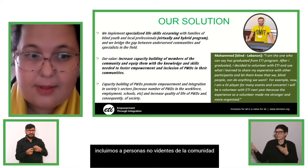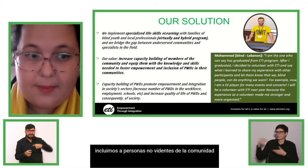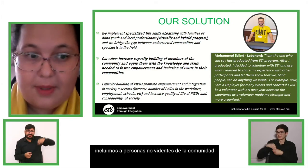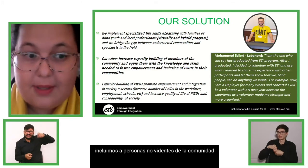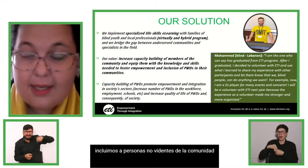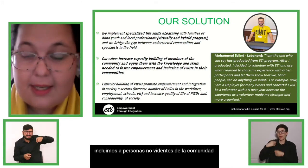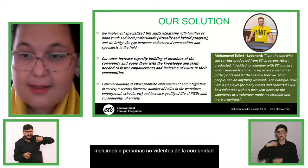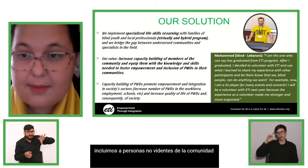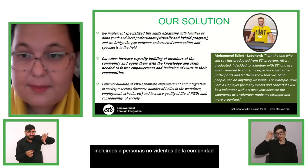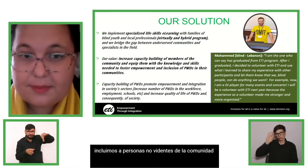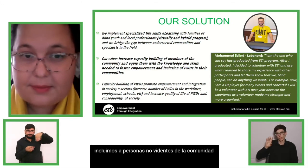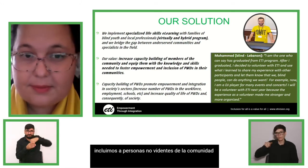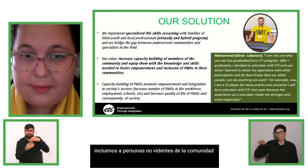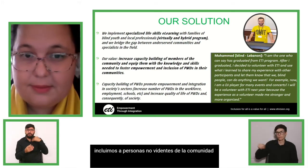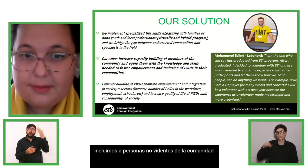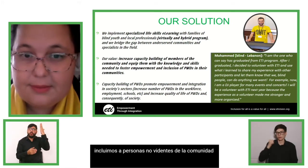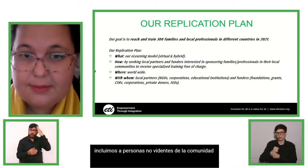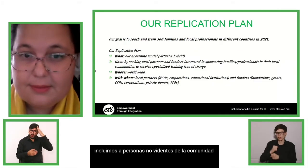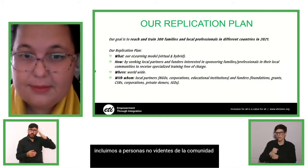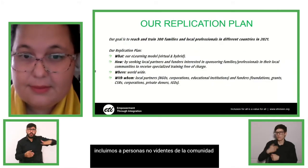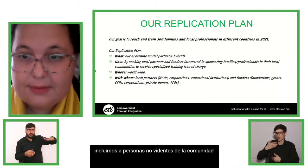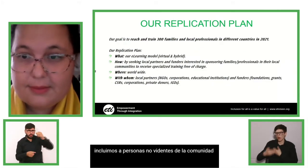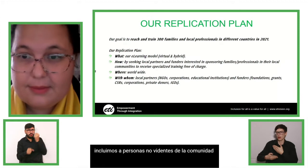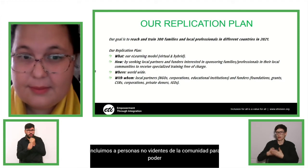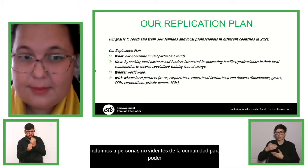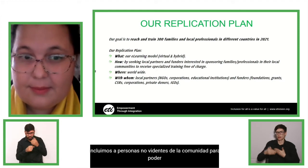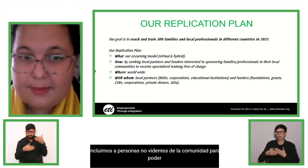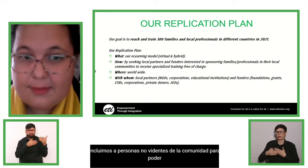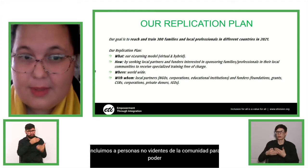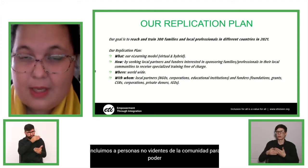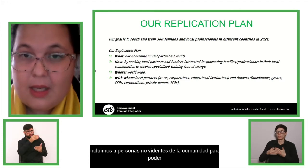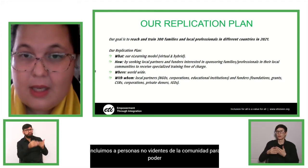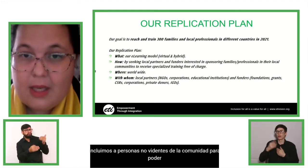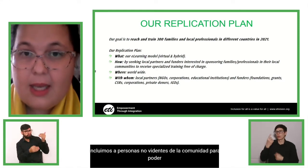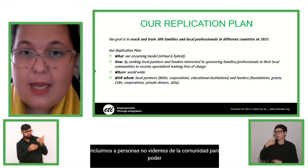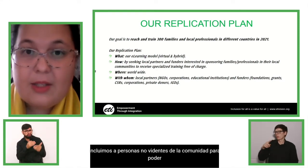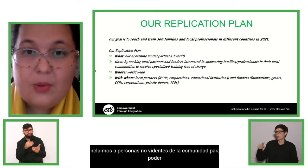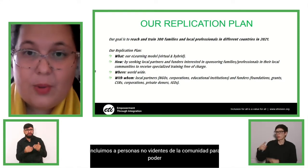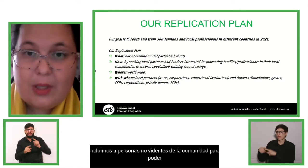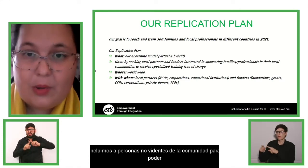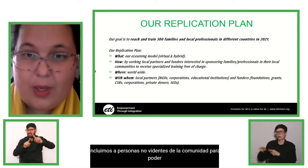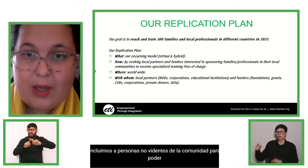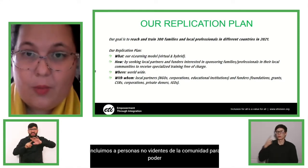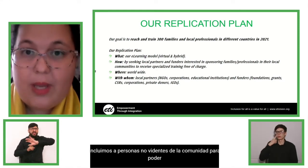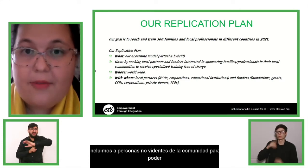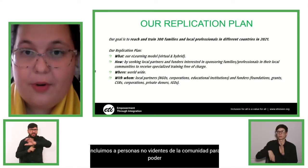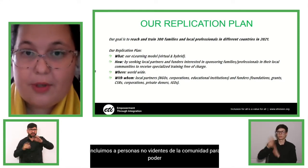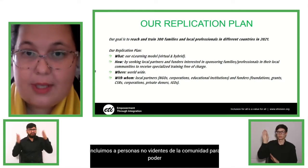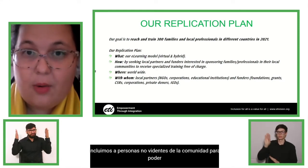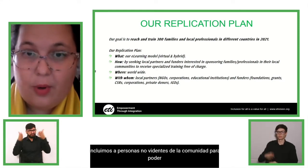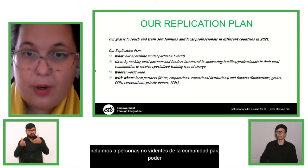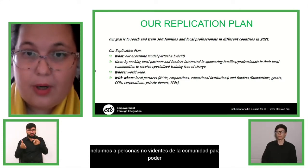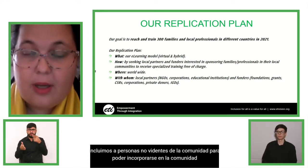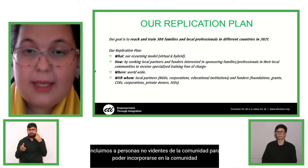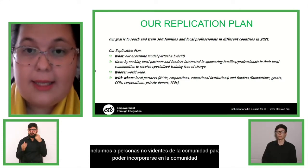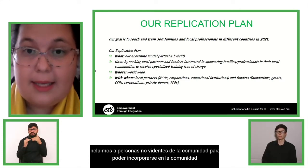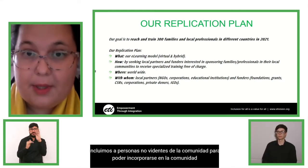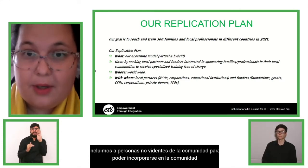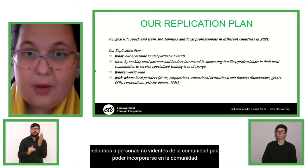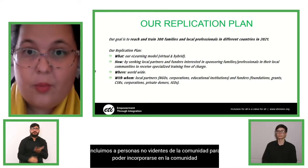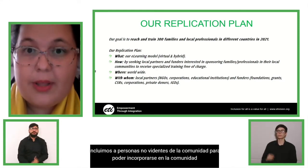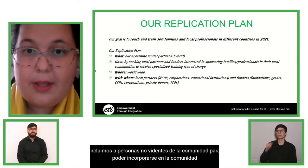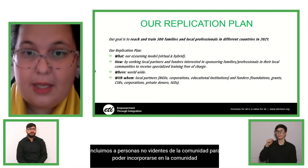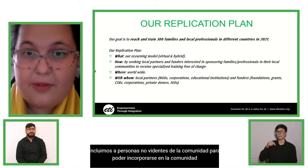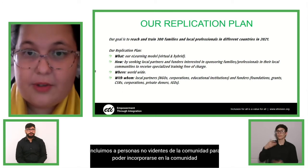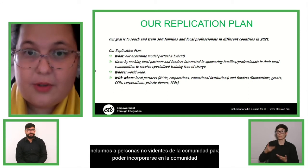incorporarse en estas comunidades y trabajar con individuos con incapacidades. En 2020, enfocamos